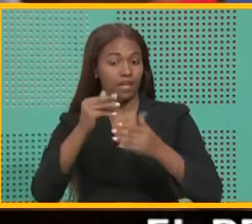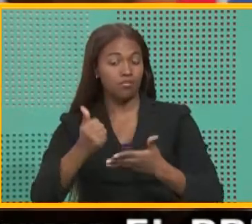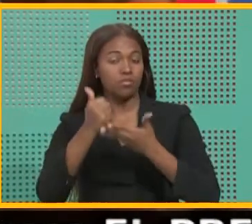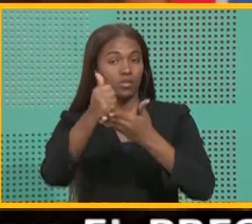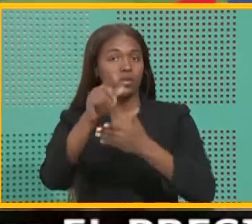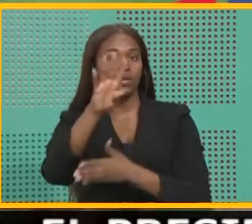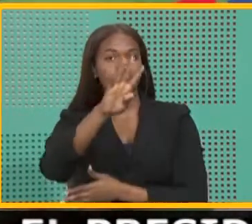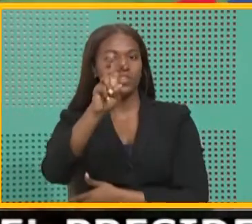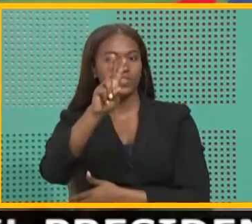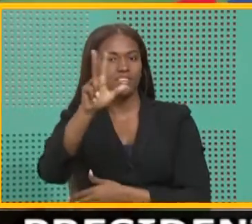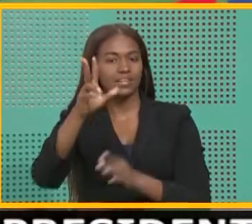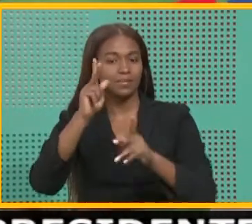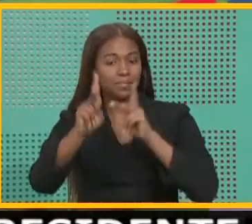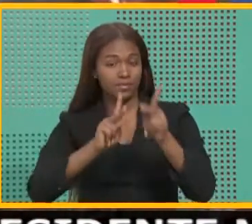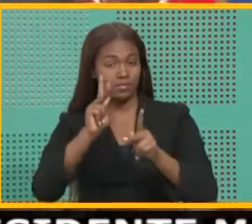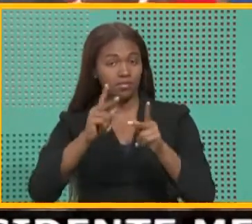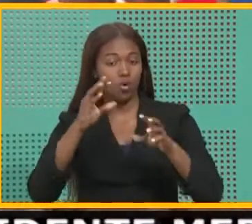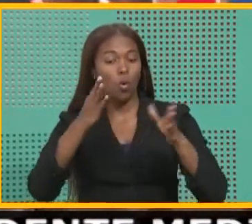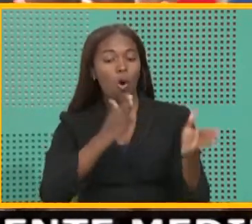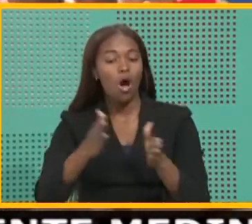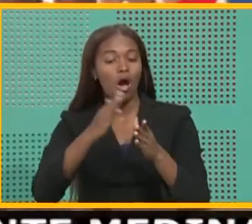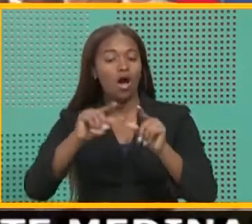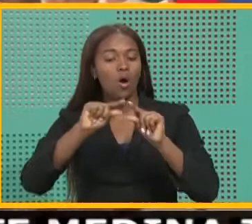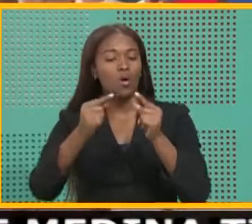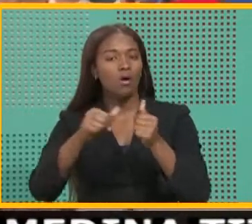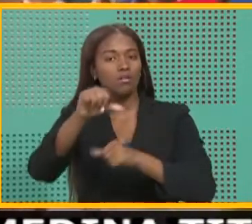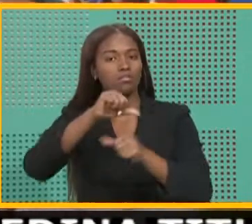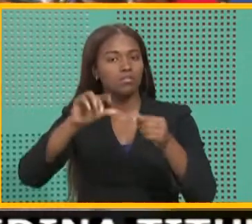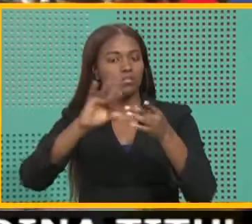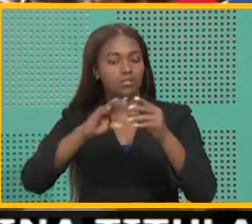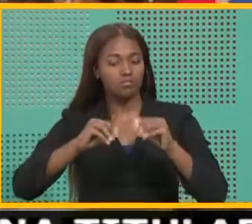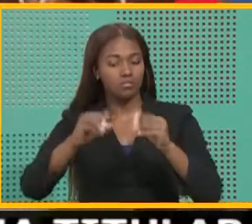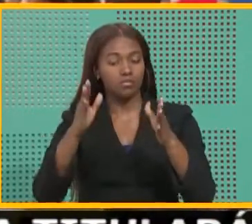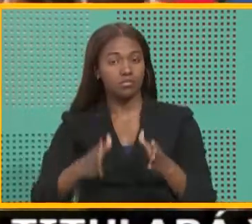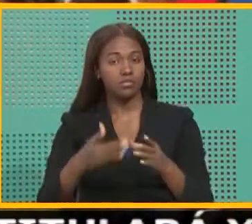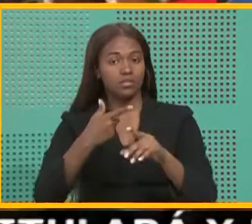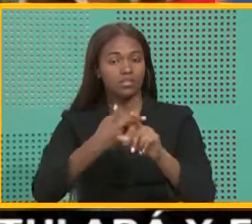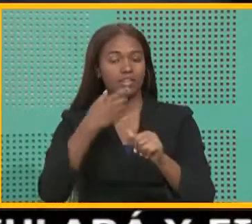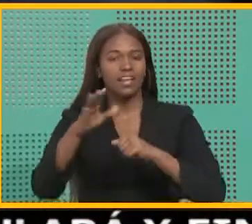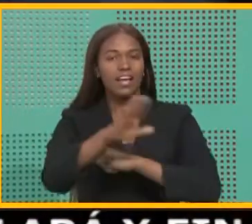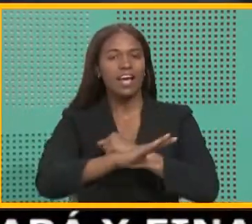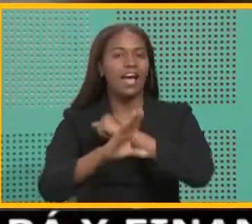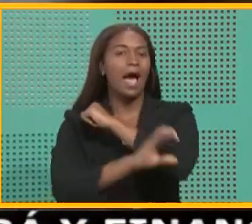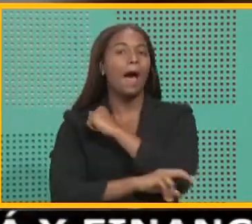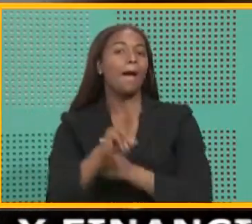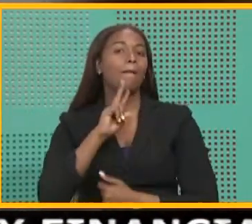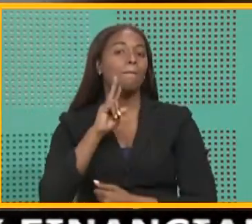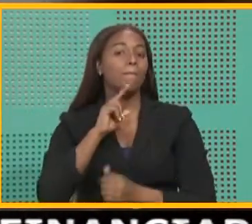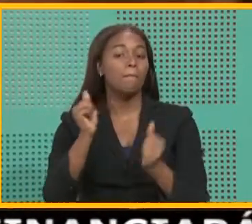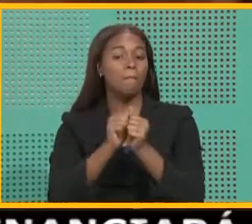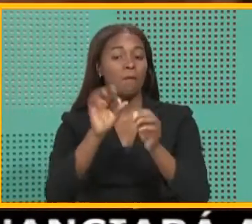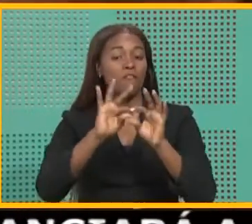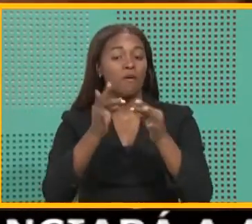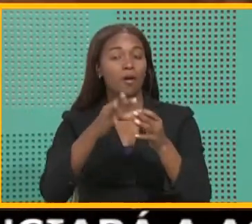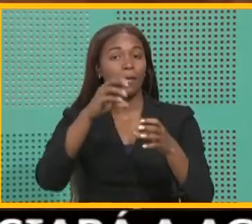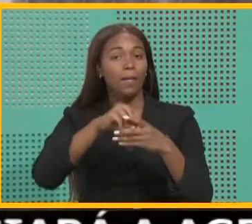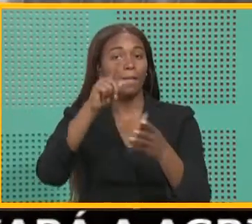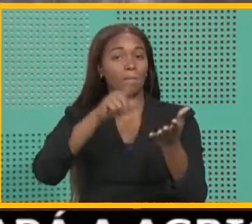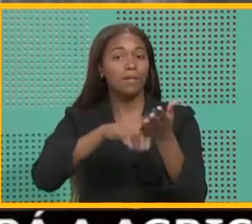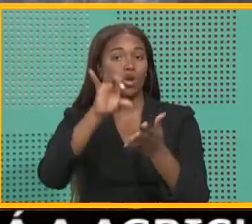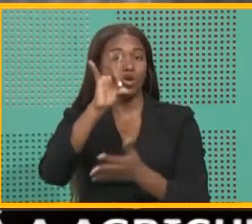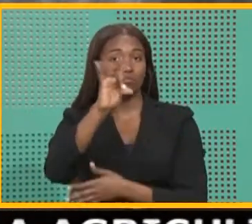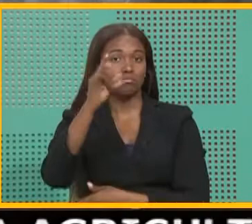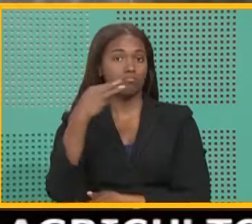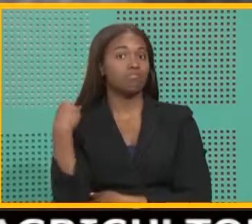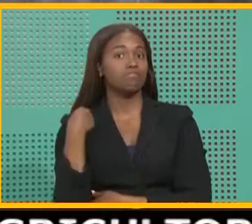423 productores organizados en la Asociación de Agricultores Agrícola Campo Verde, con una carga familiar de 1.800 miembros.